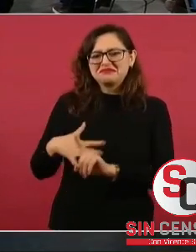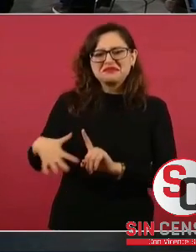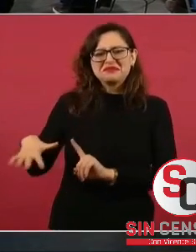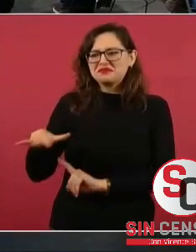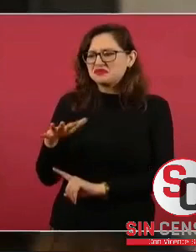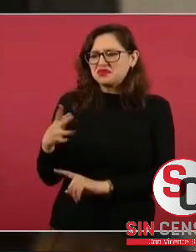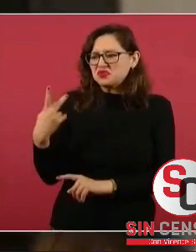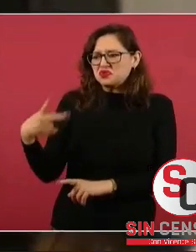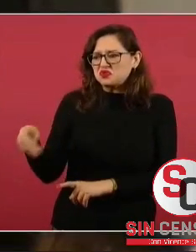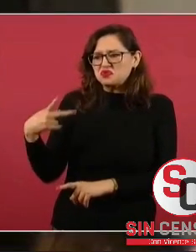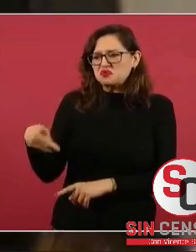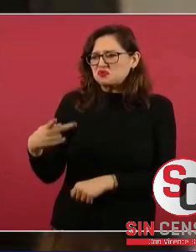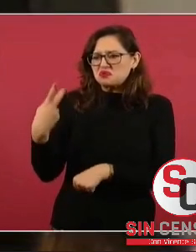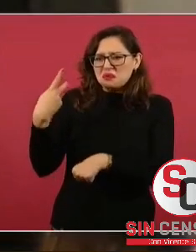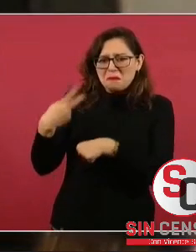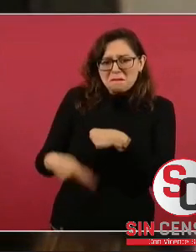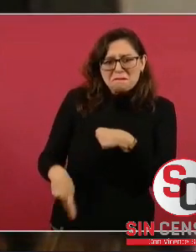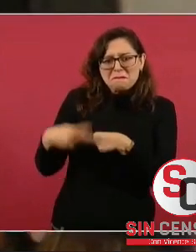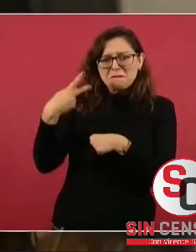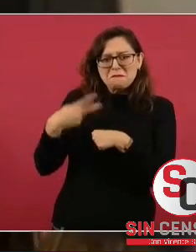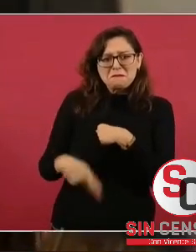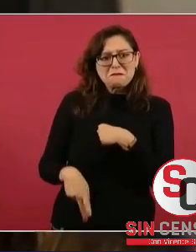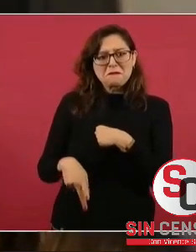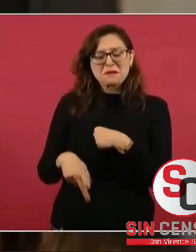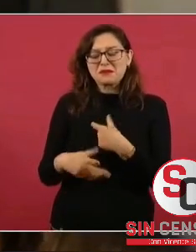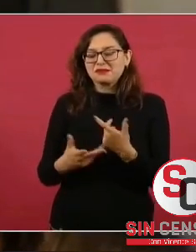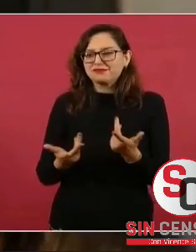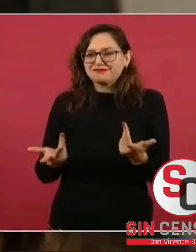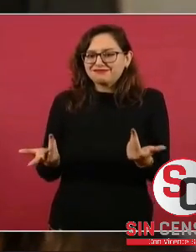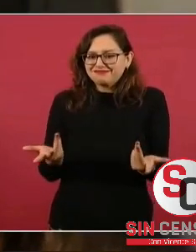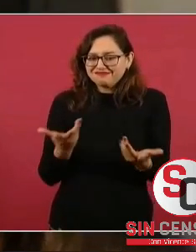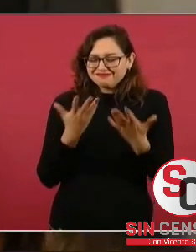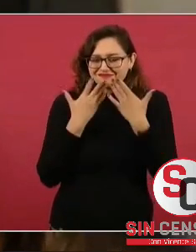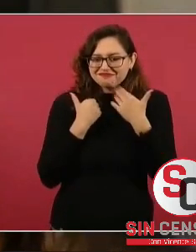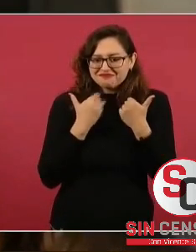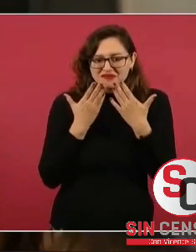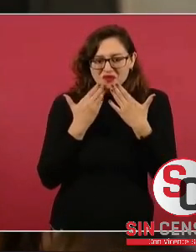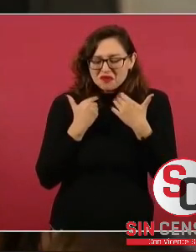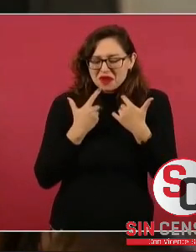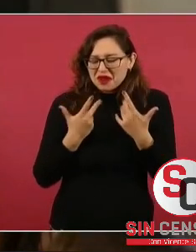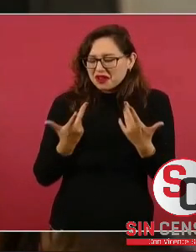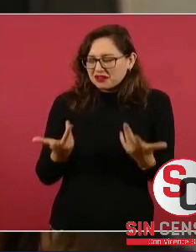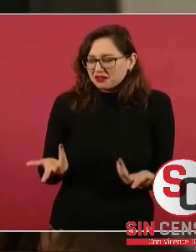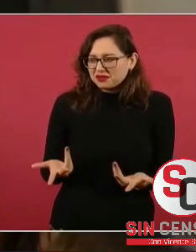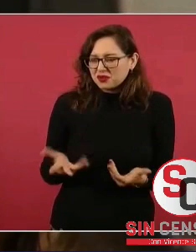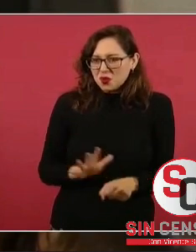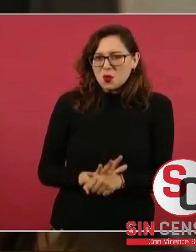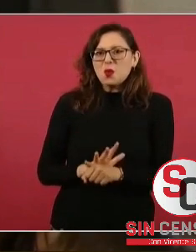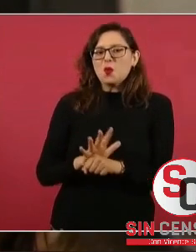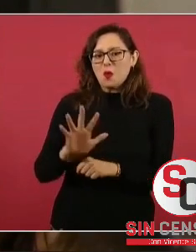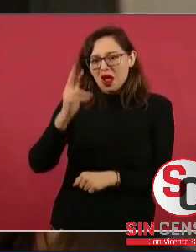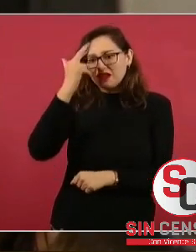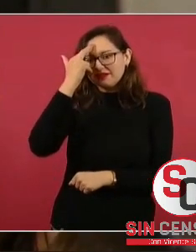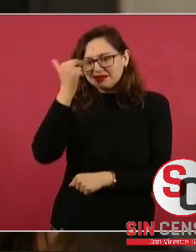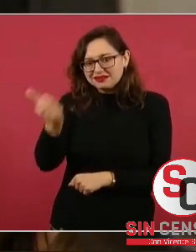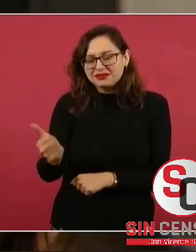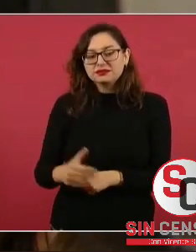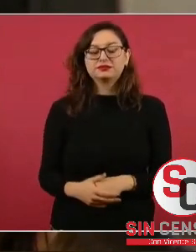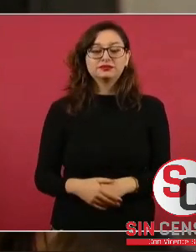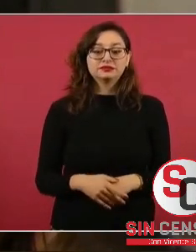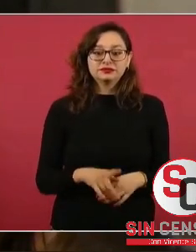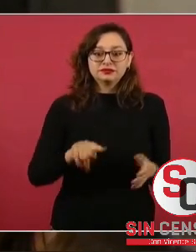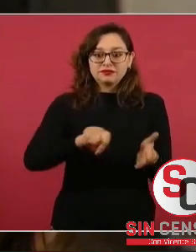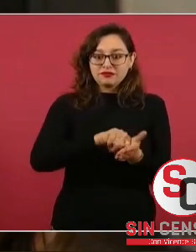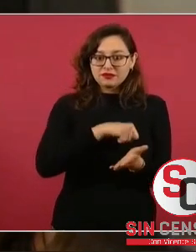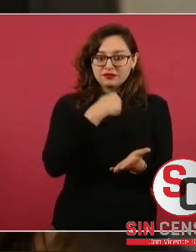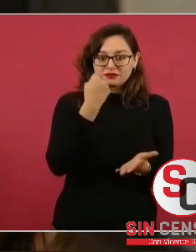y como que usted sabe del tema político y social en Tamaulipas, es muy peligroso no saber